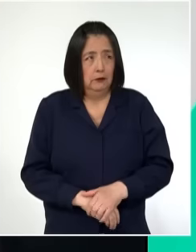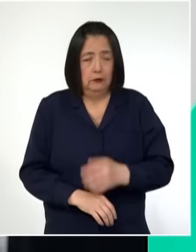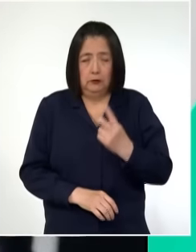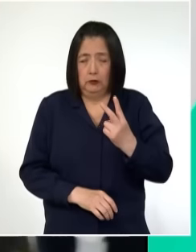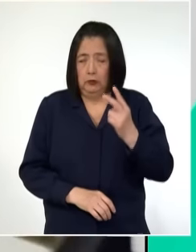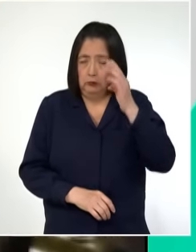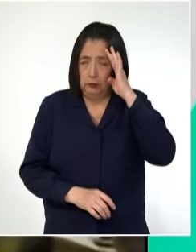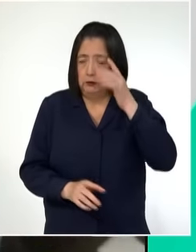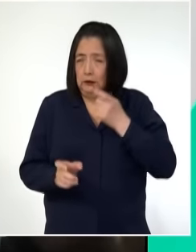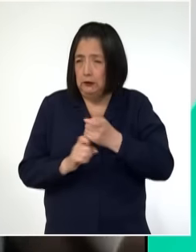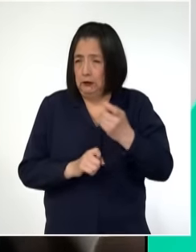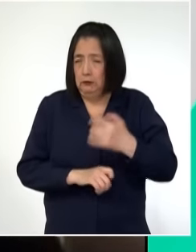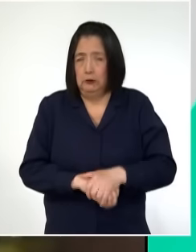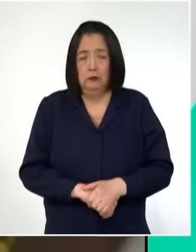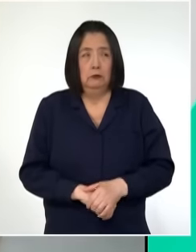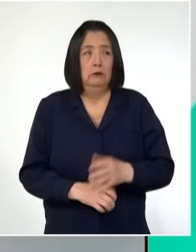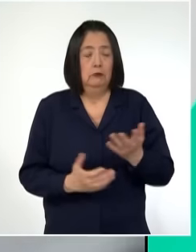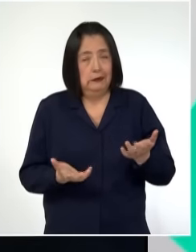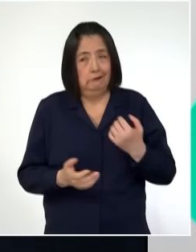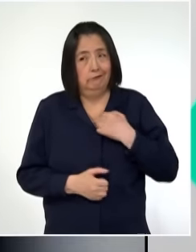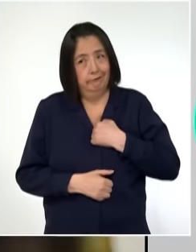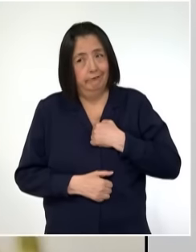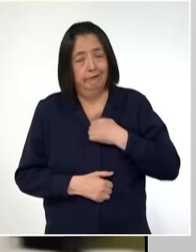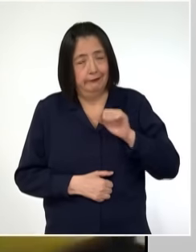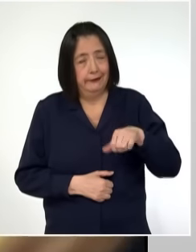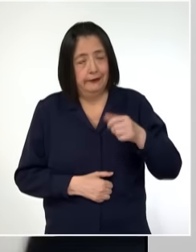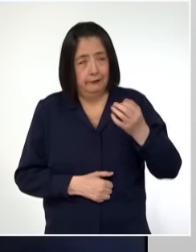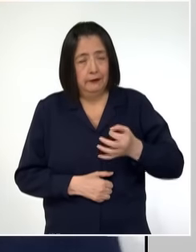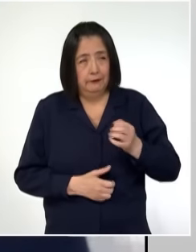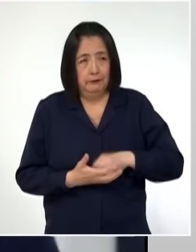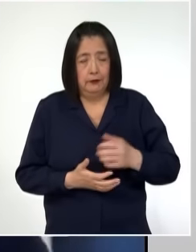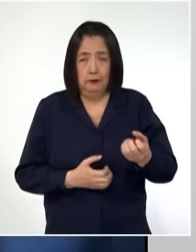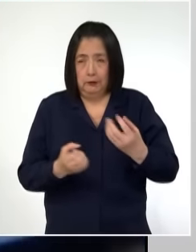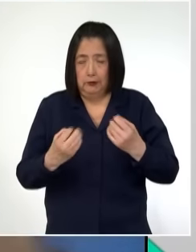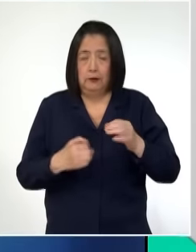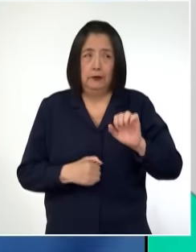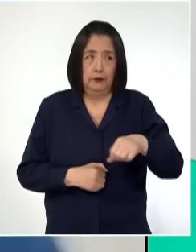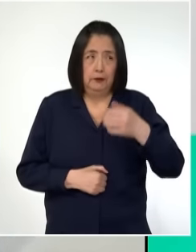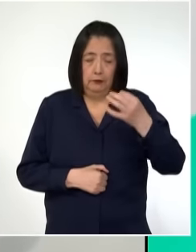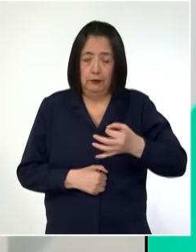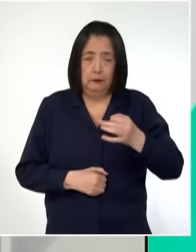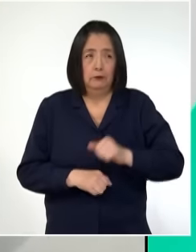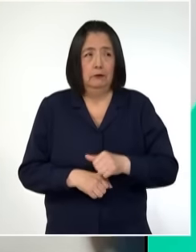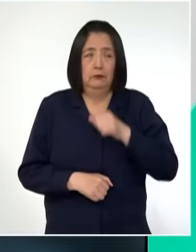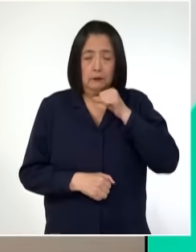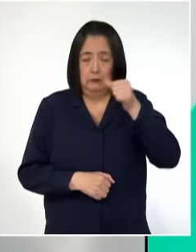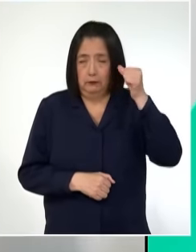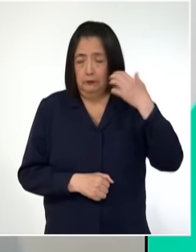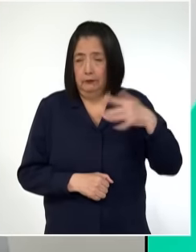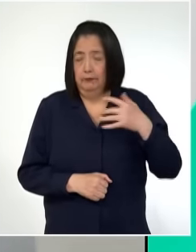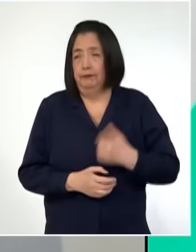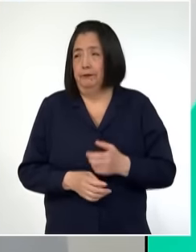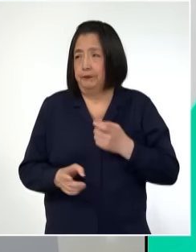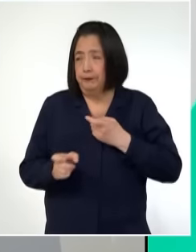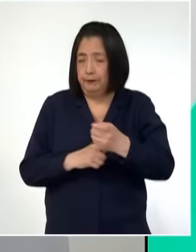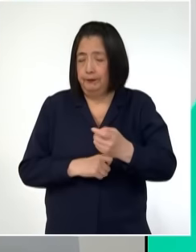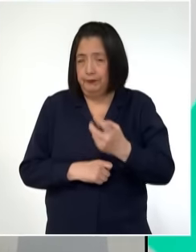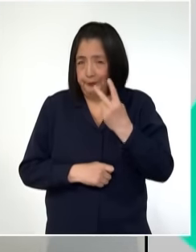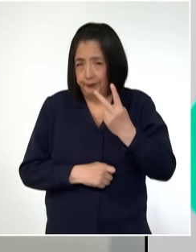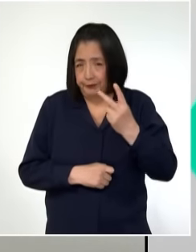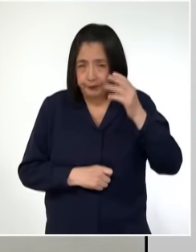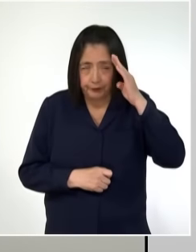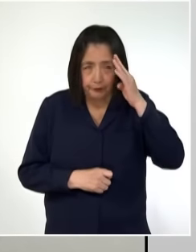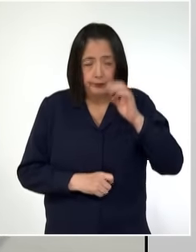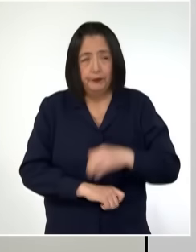estos dos policías heridos. Sí, lamentablemente la versión que usted está mencionando es la real. El día de ayer han sido heridos dos